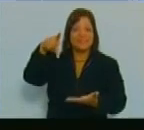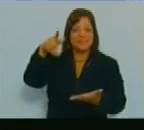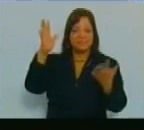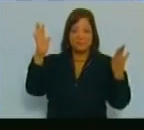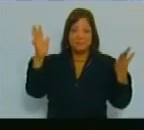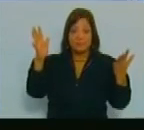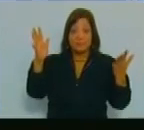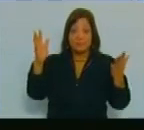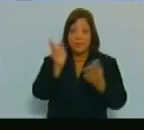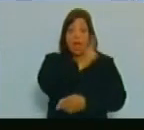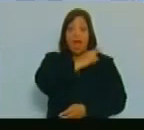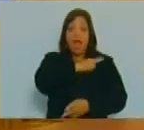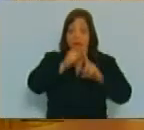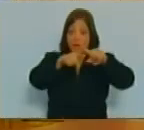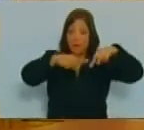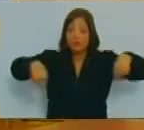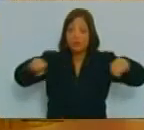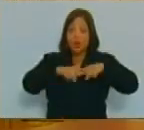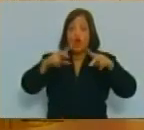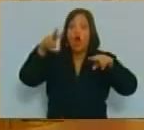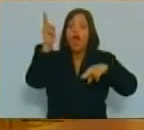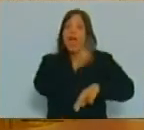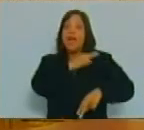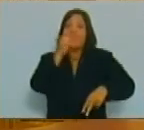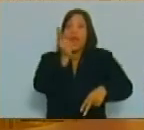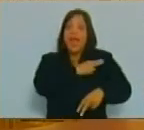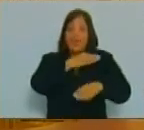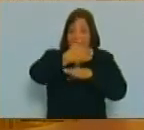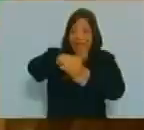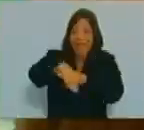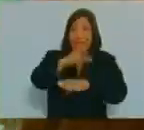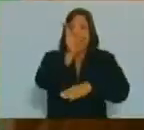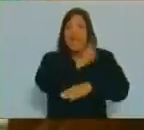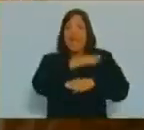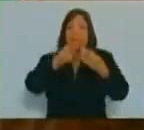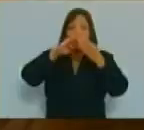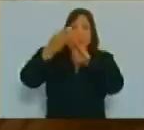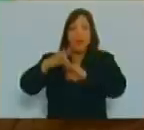y hay un jefe de zona en esta comunidad un jefe de calle